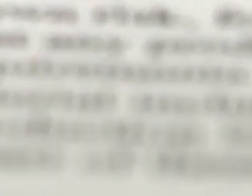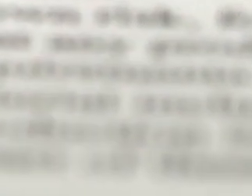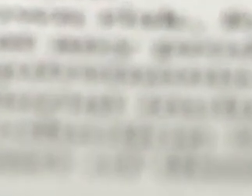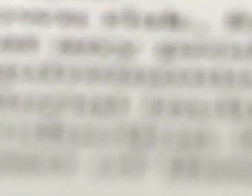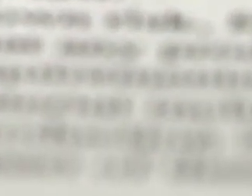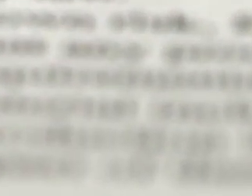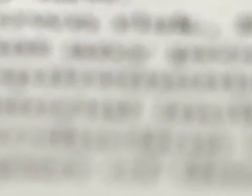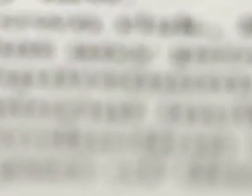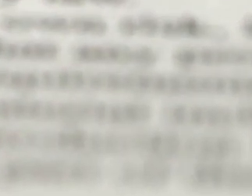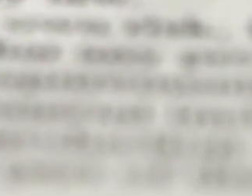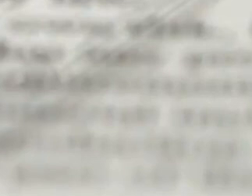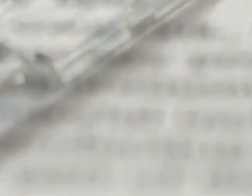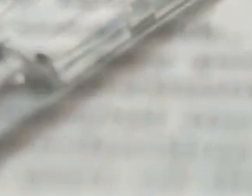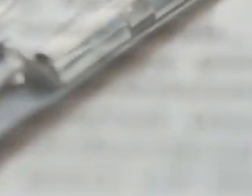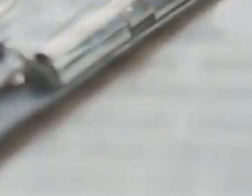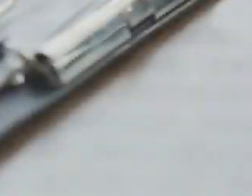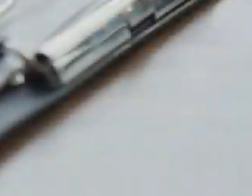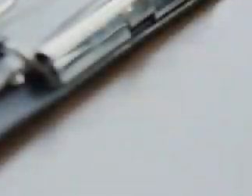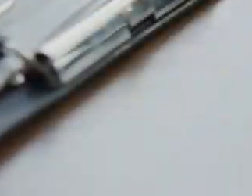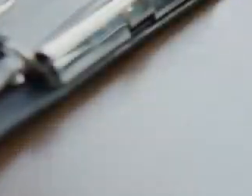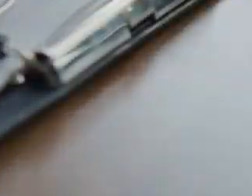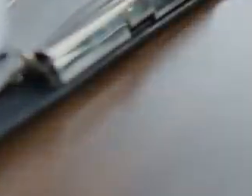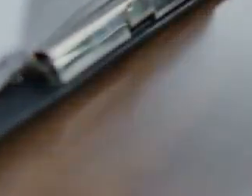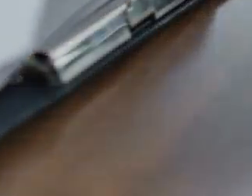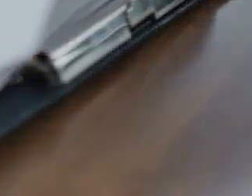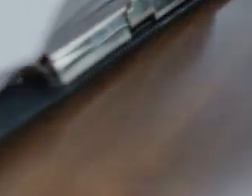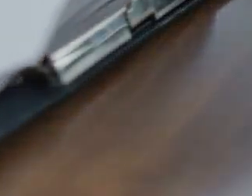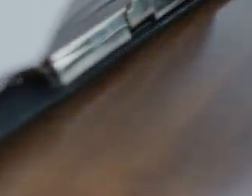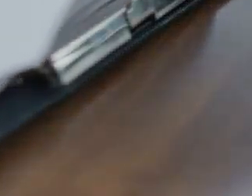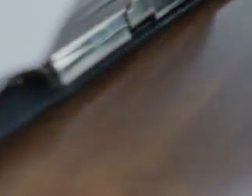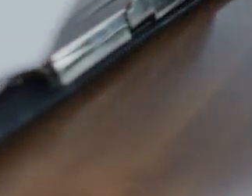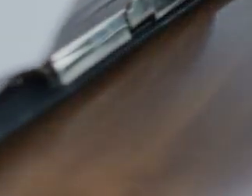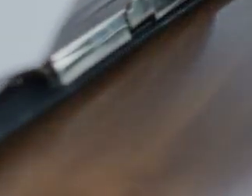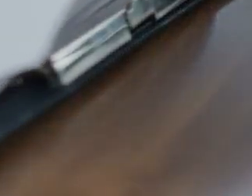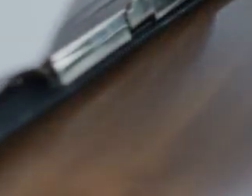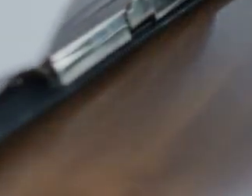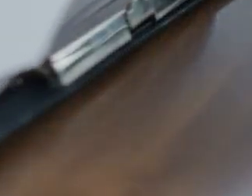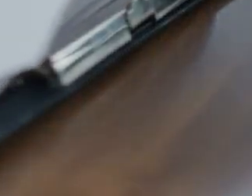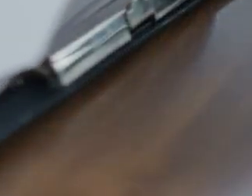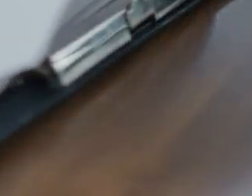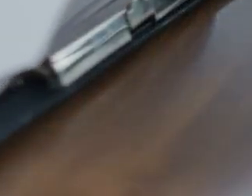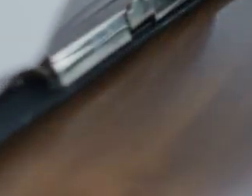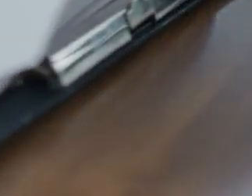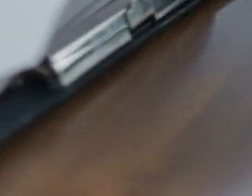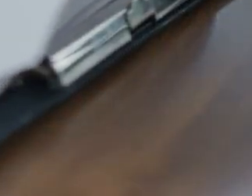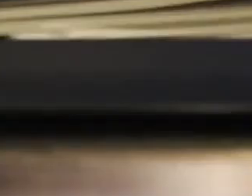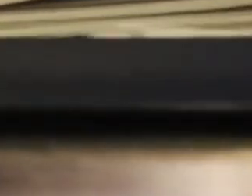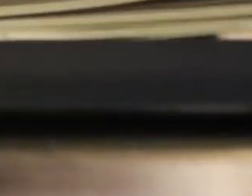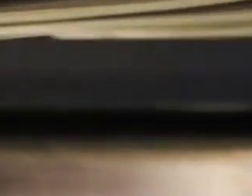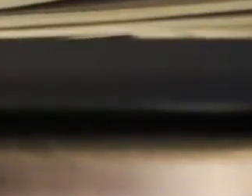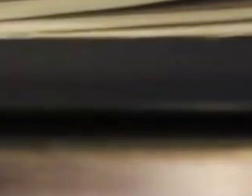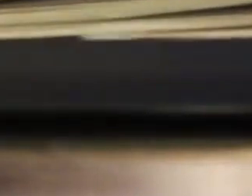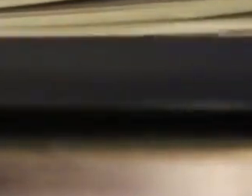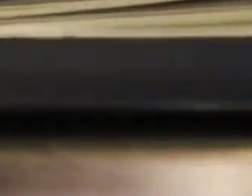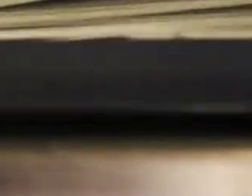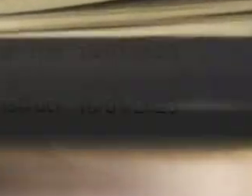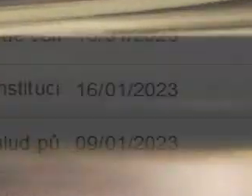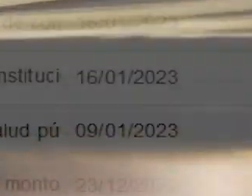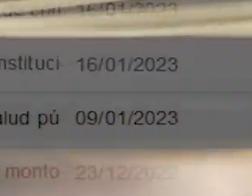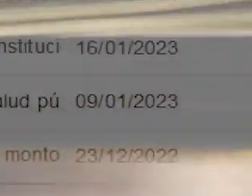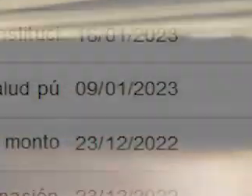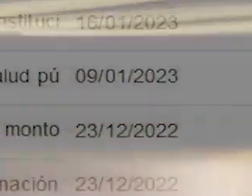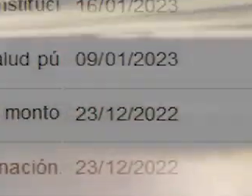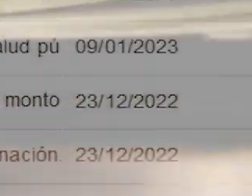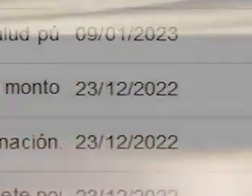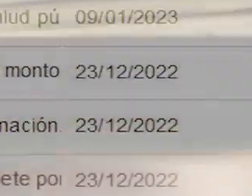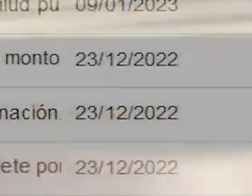La legislación del país cambia dinámicamente y con ella las empresas deben adaptarse para su cumplimiento de forma constante. Alcanzar o